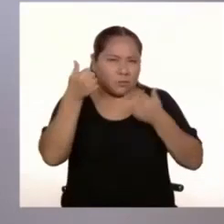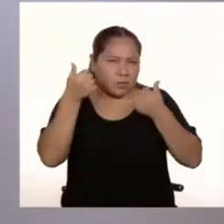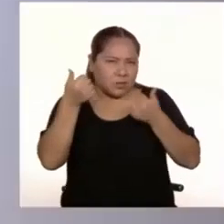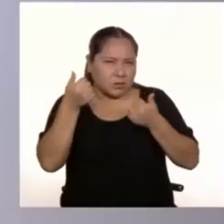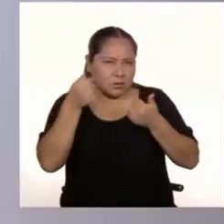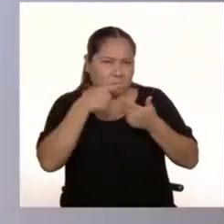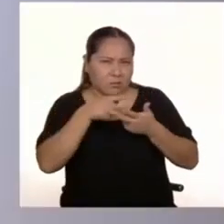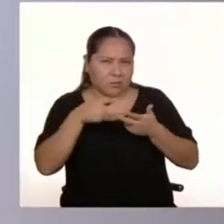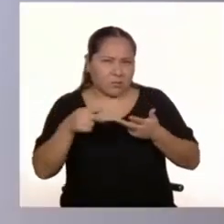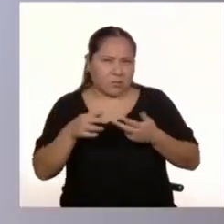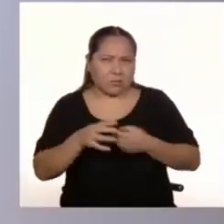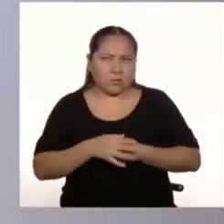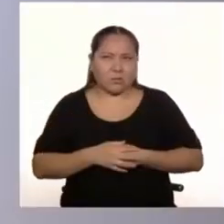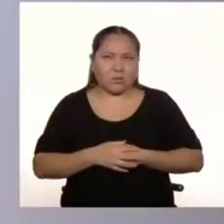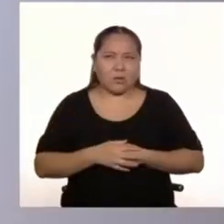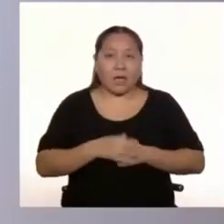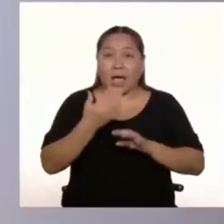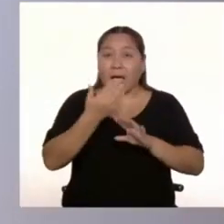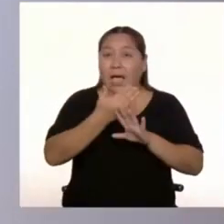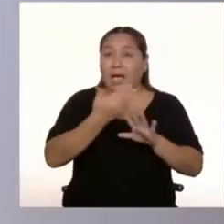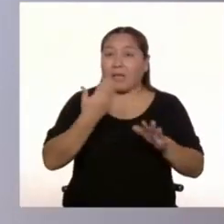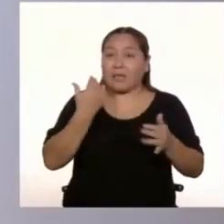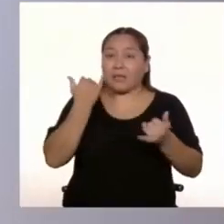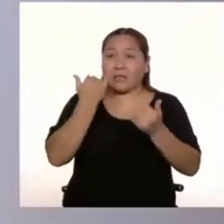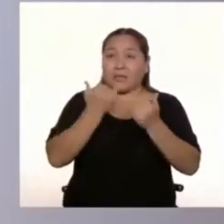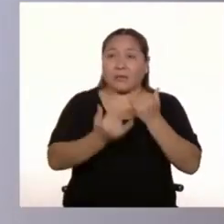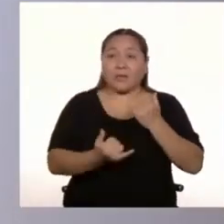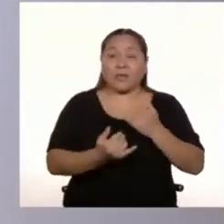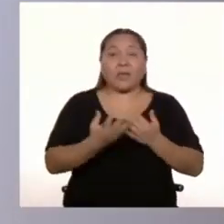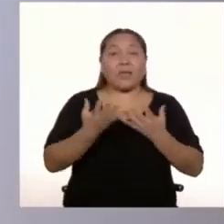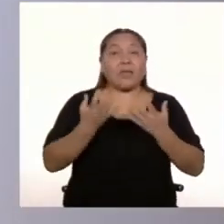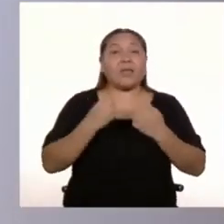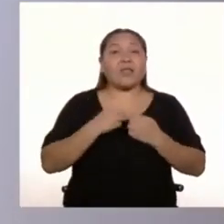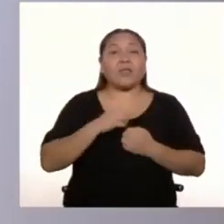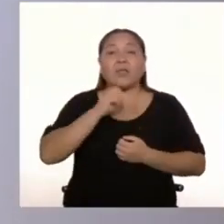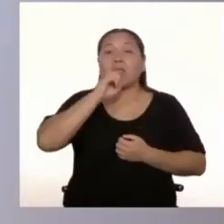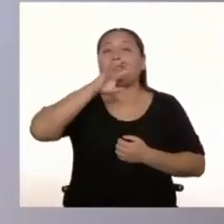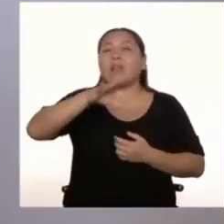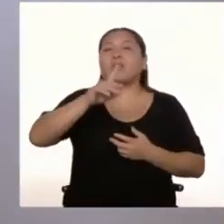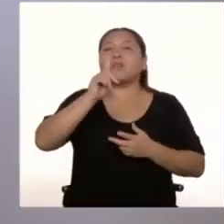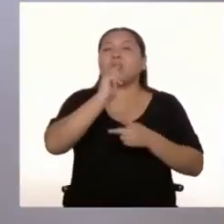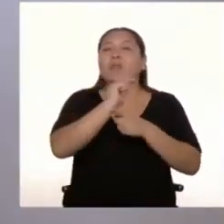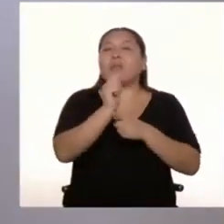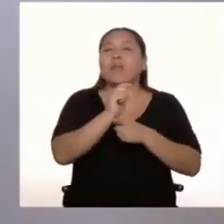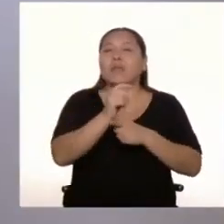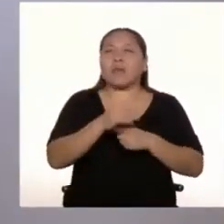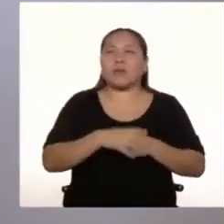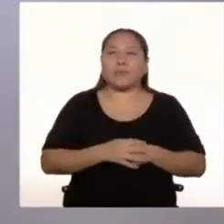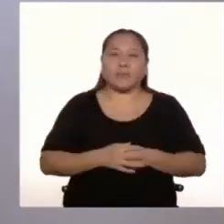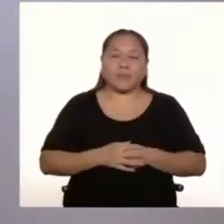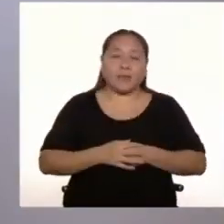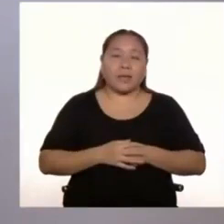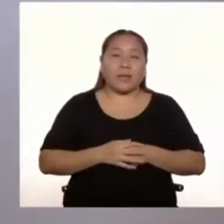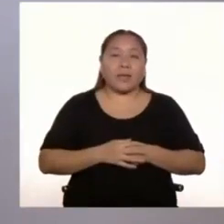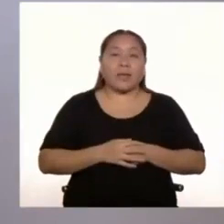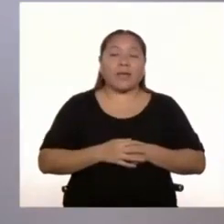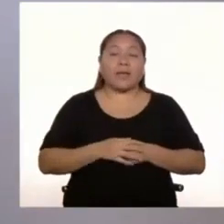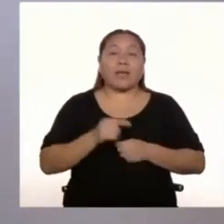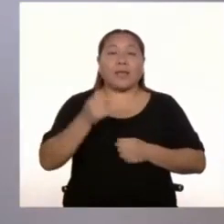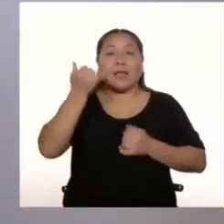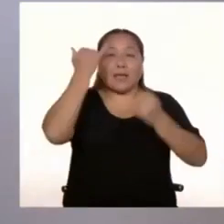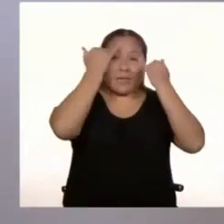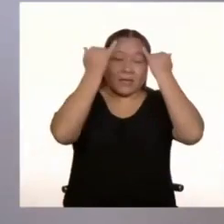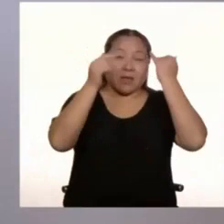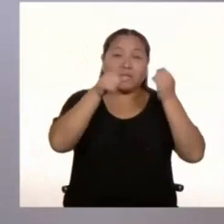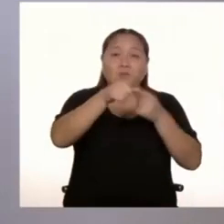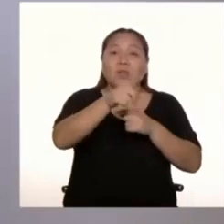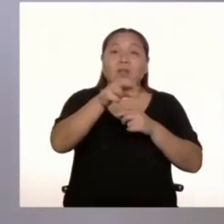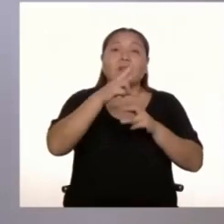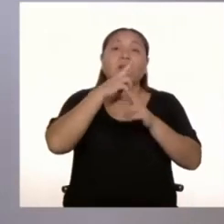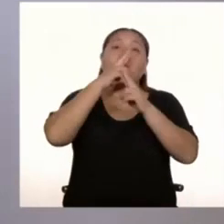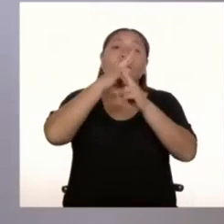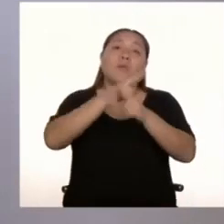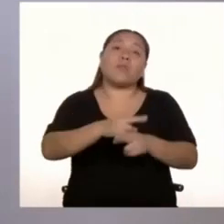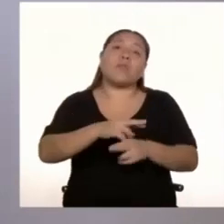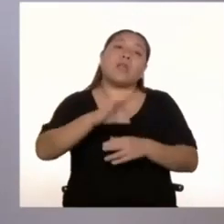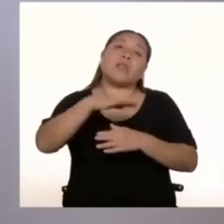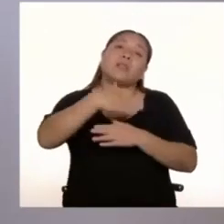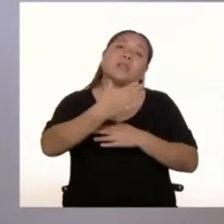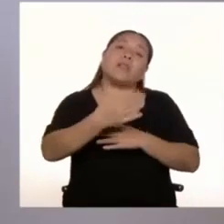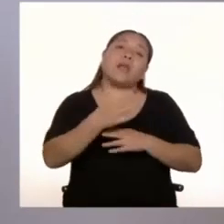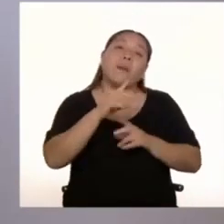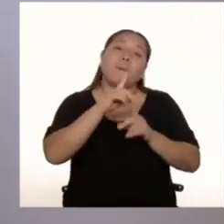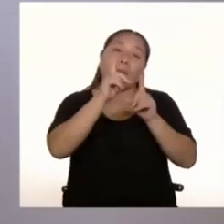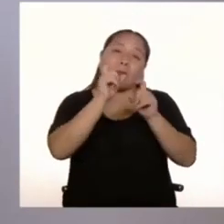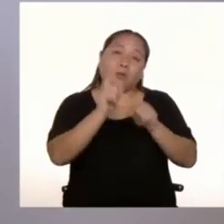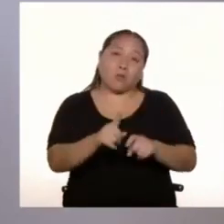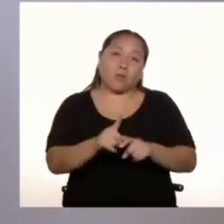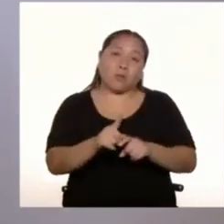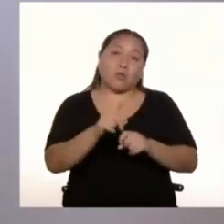esto? Antes de irme, quisiera proponerles un reto. La idea es que respondan a la siguiente pregunta y